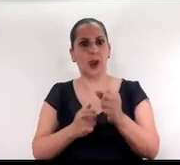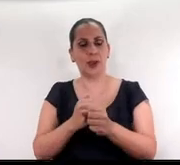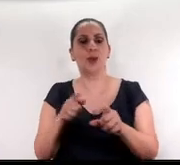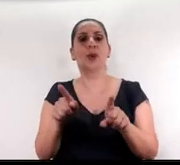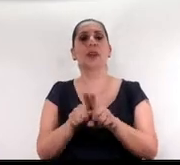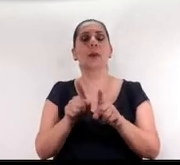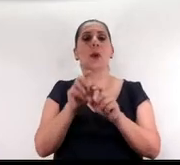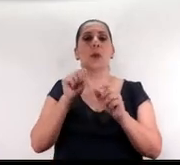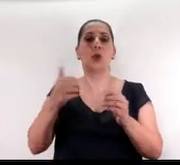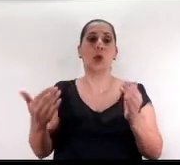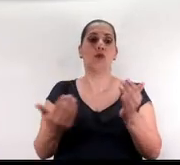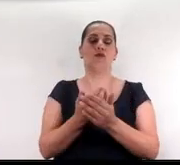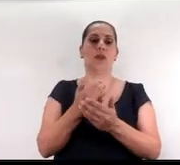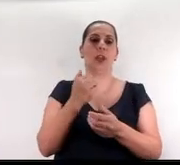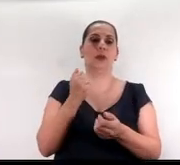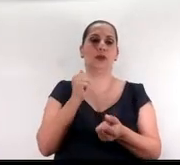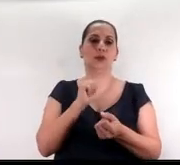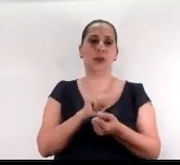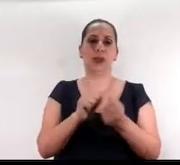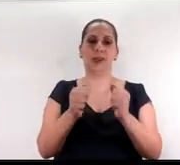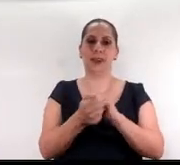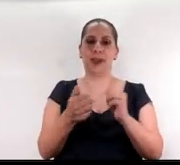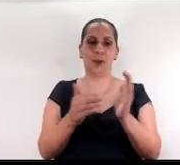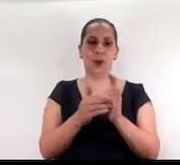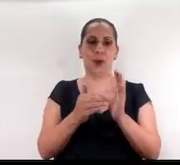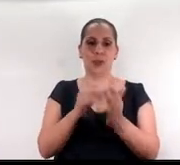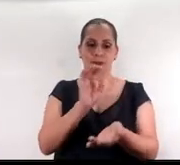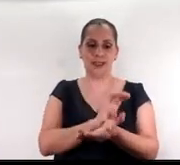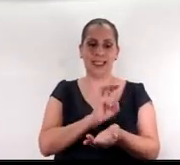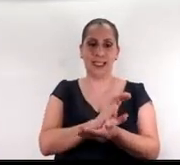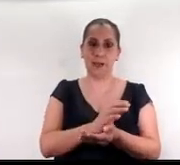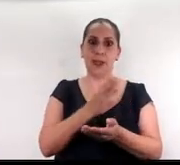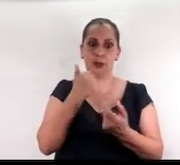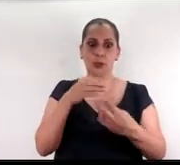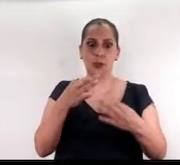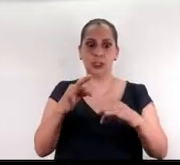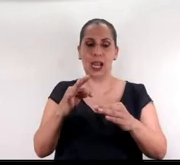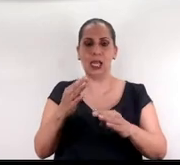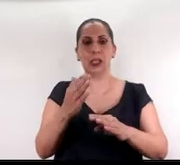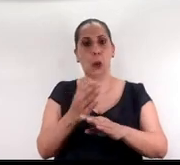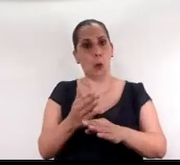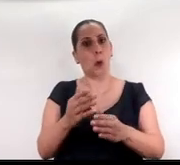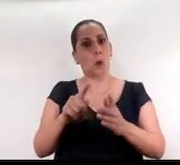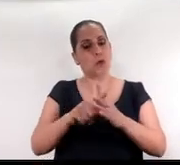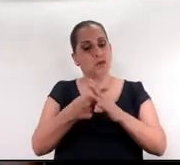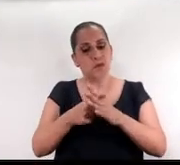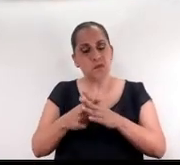reconstruir prácticamente 20 clínicas y mejorar otras 60,